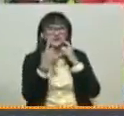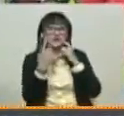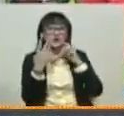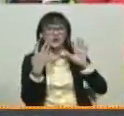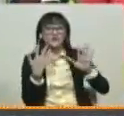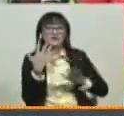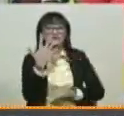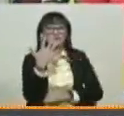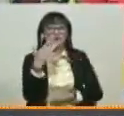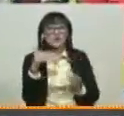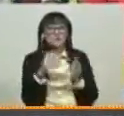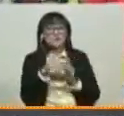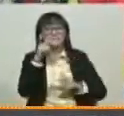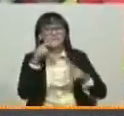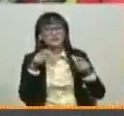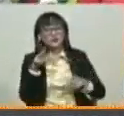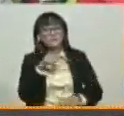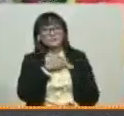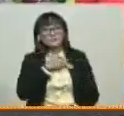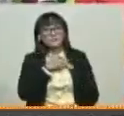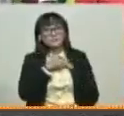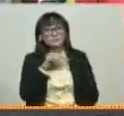195.000 militantes con carné,